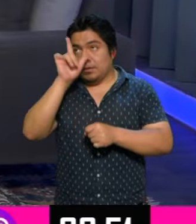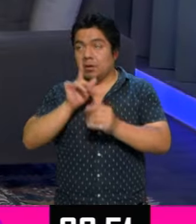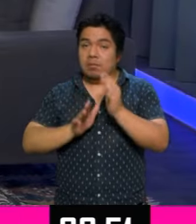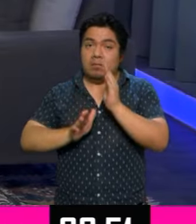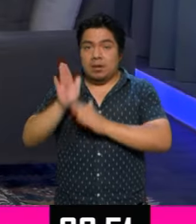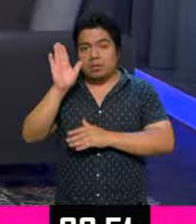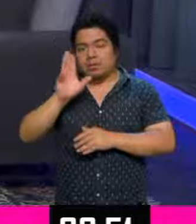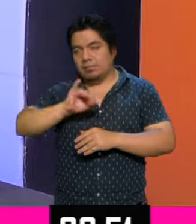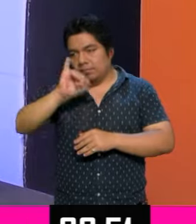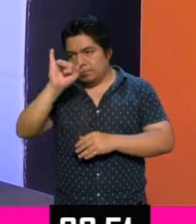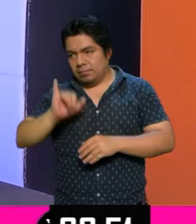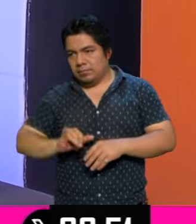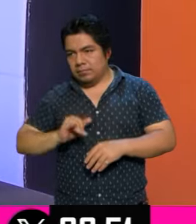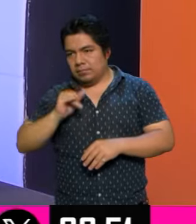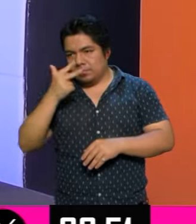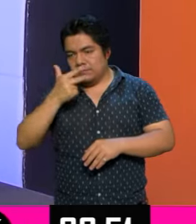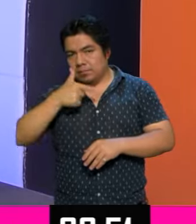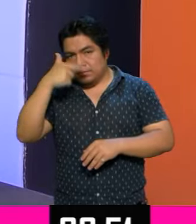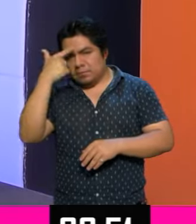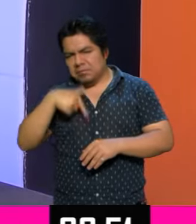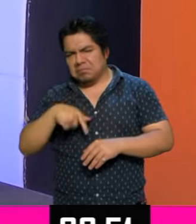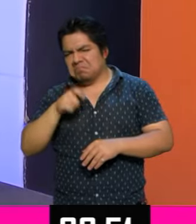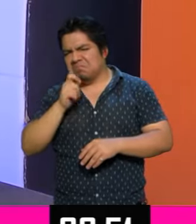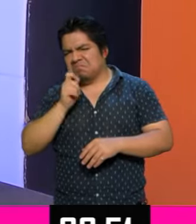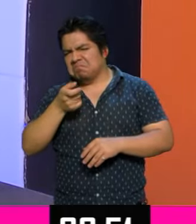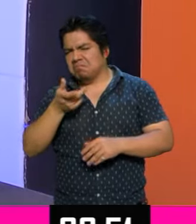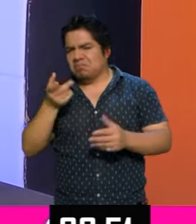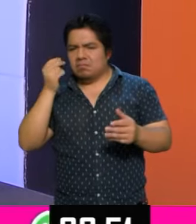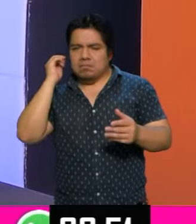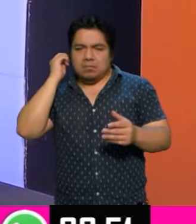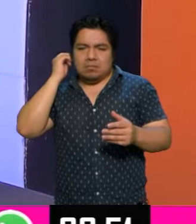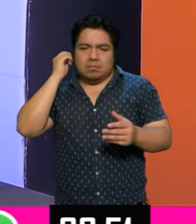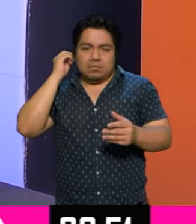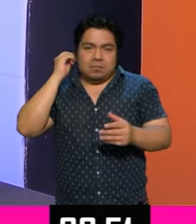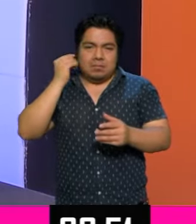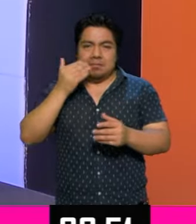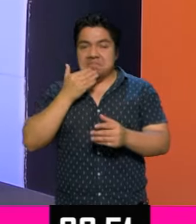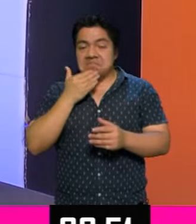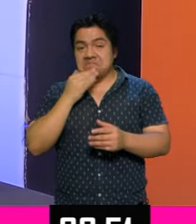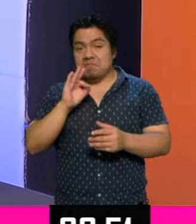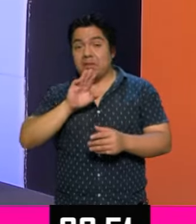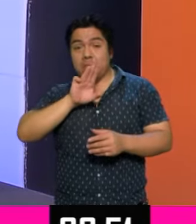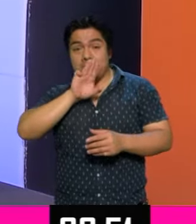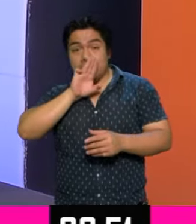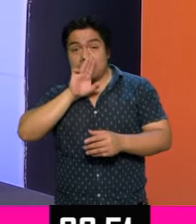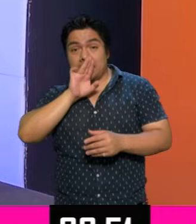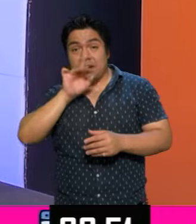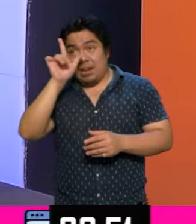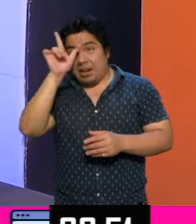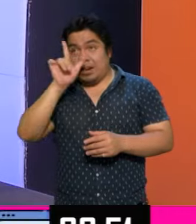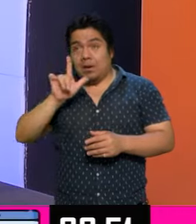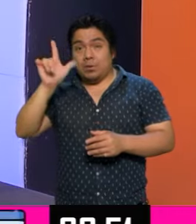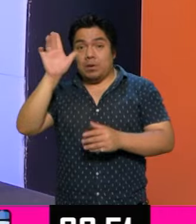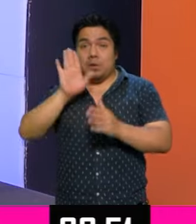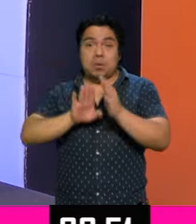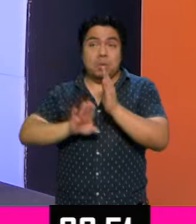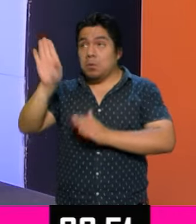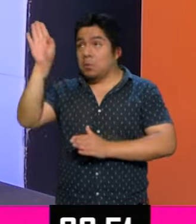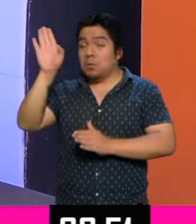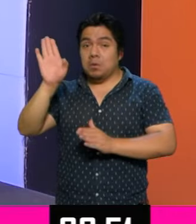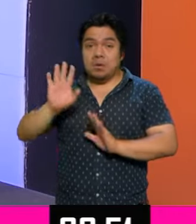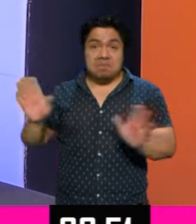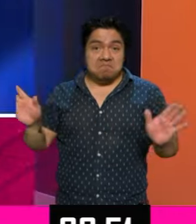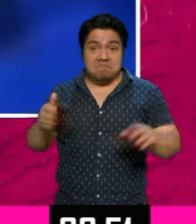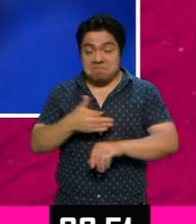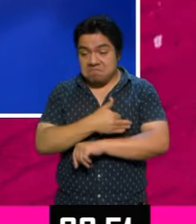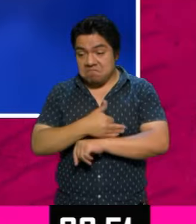todos los jueves a las 8 de la noche. ¿Esa qué onda es? ¿Cómo la mandan? Está muy buena porque una mamá literal se va a la luna, se desaparece de su familia y